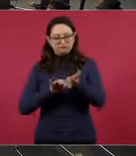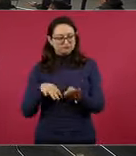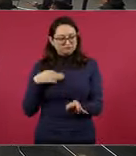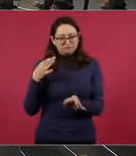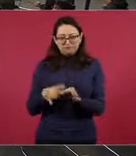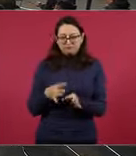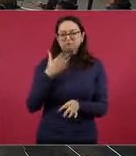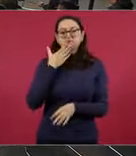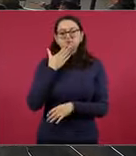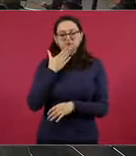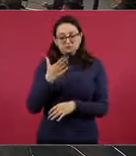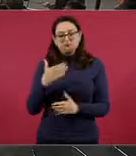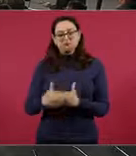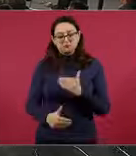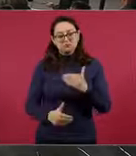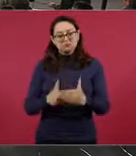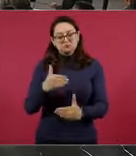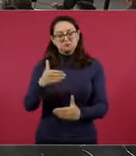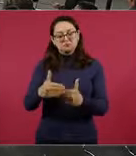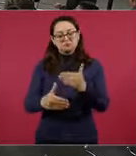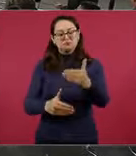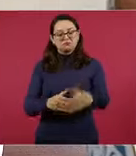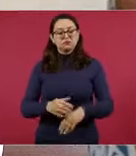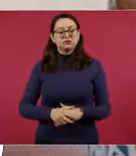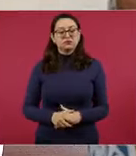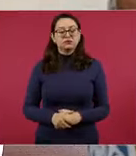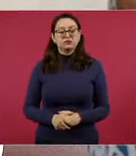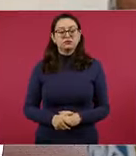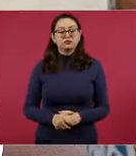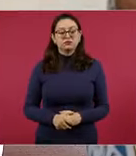Y ahí va, poco a poco.